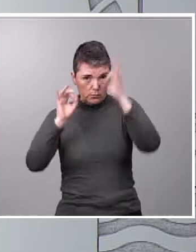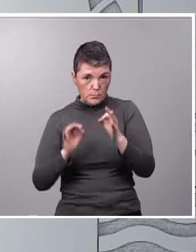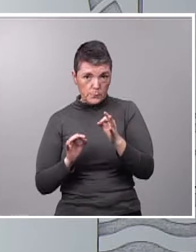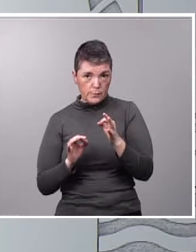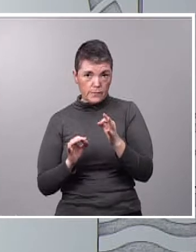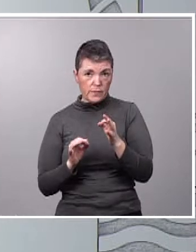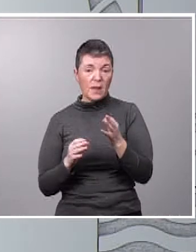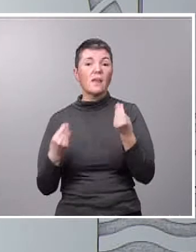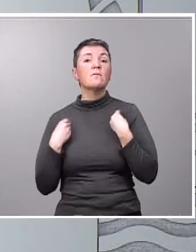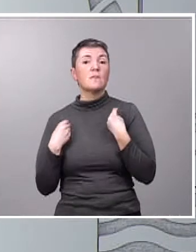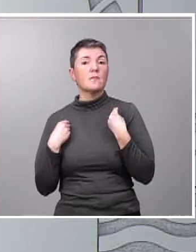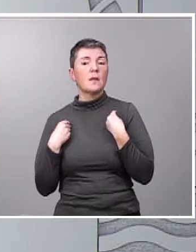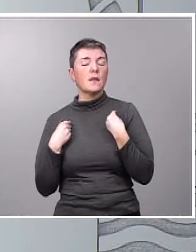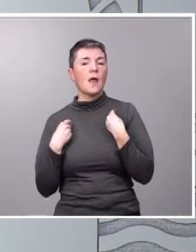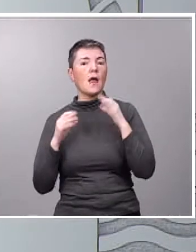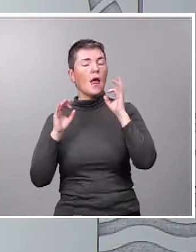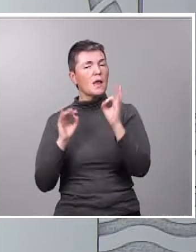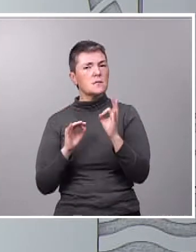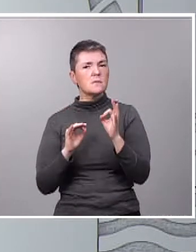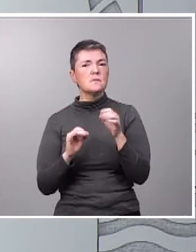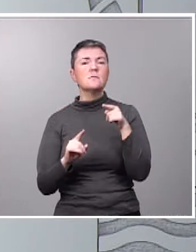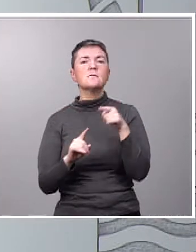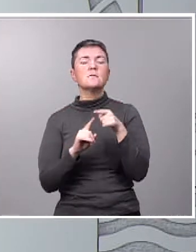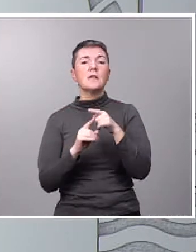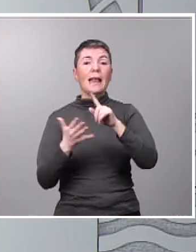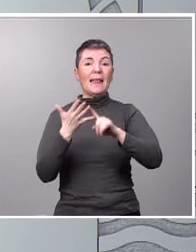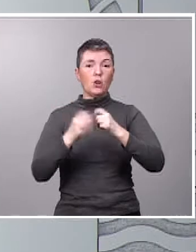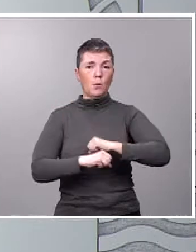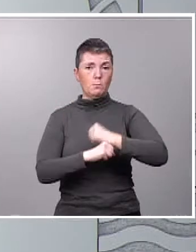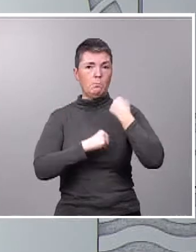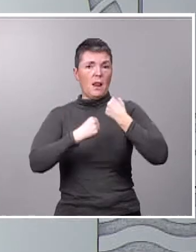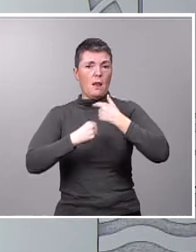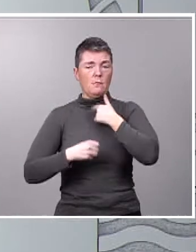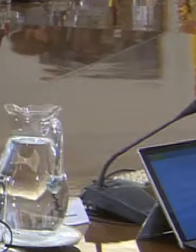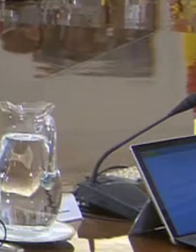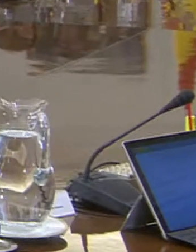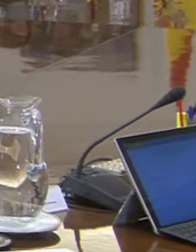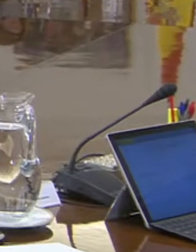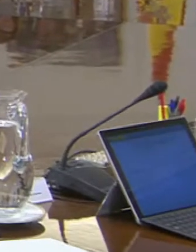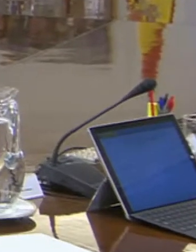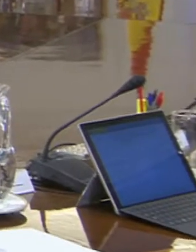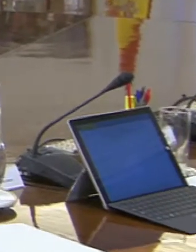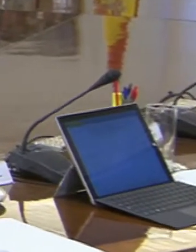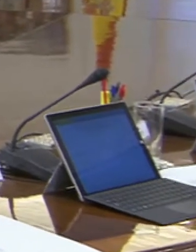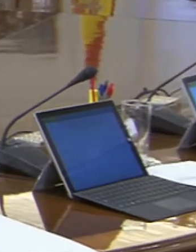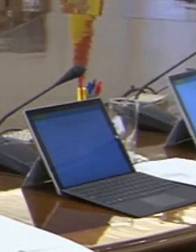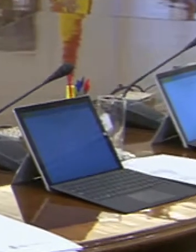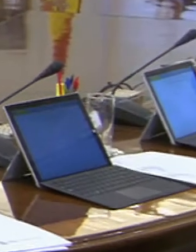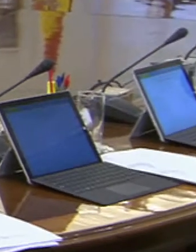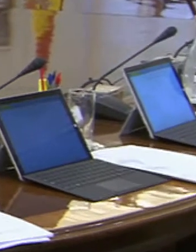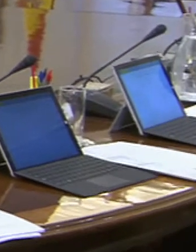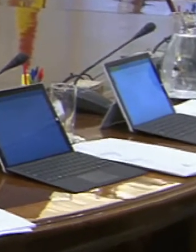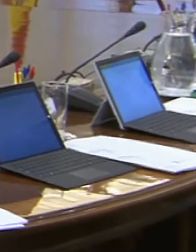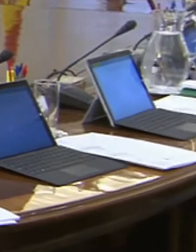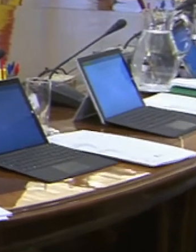vivienda está llamada a convertirse en el quinto pilar del estado del bienestar. Hemos hecho, además, un salto